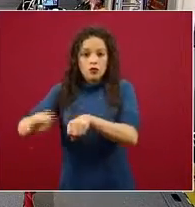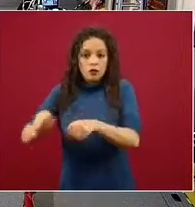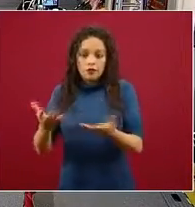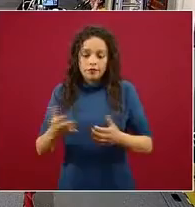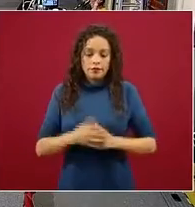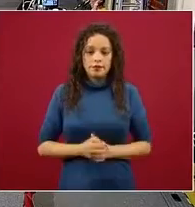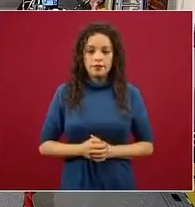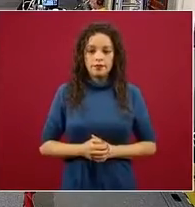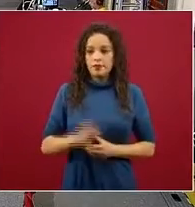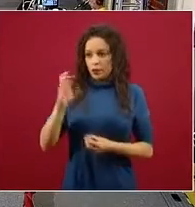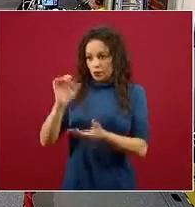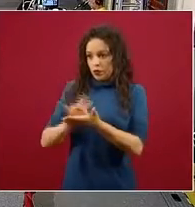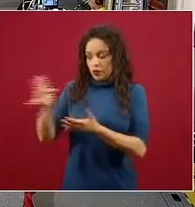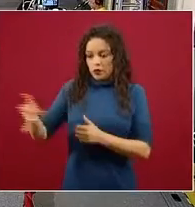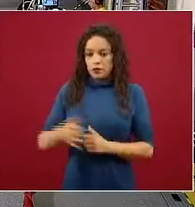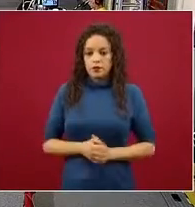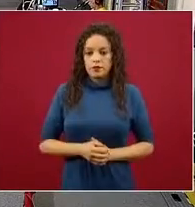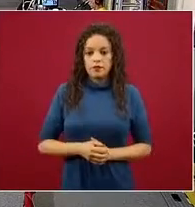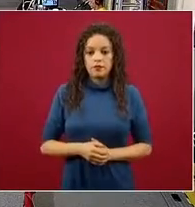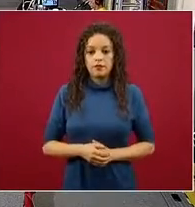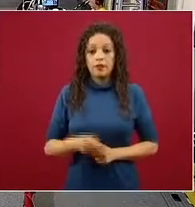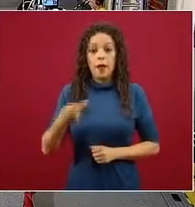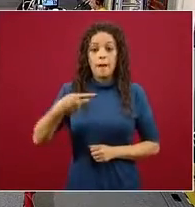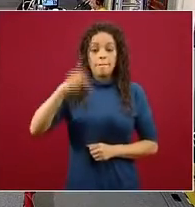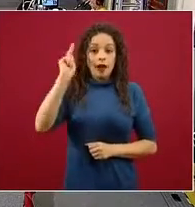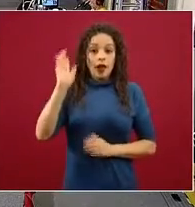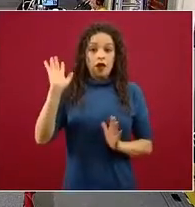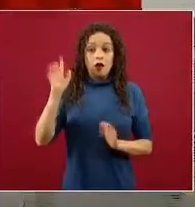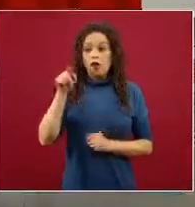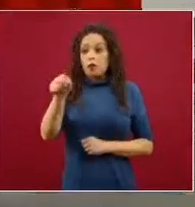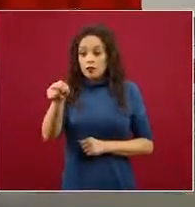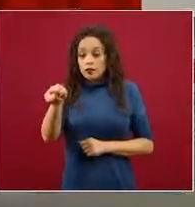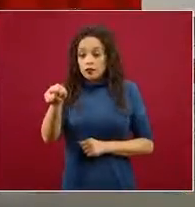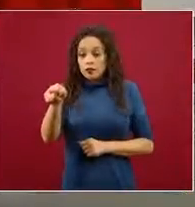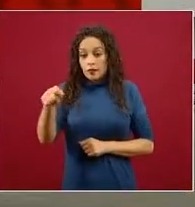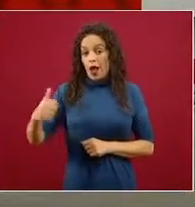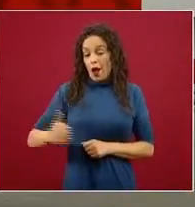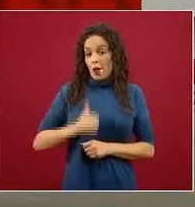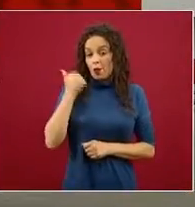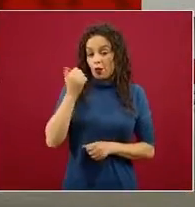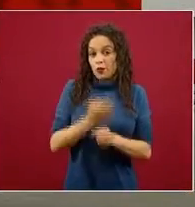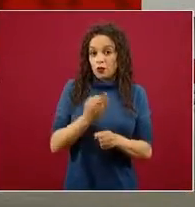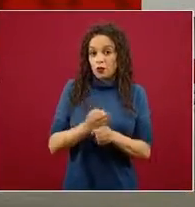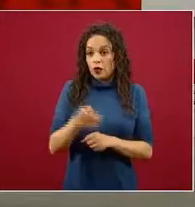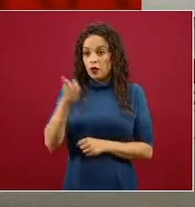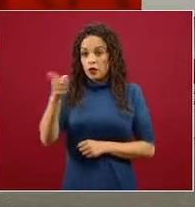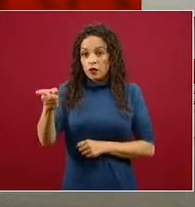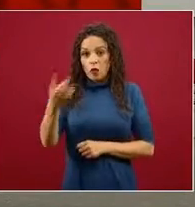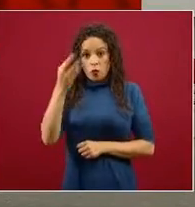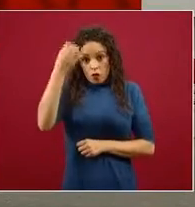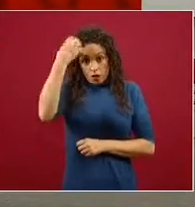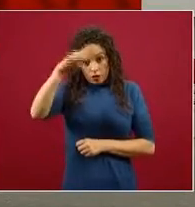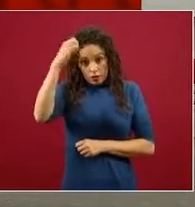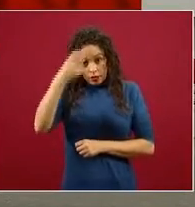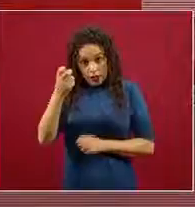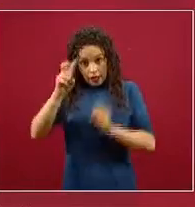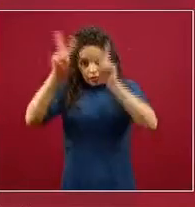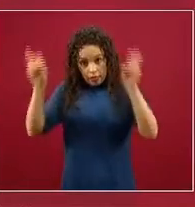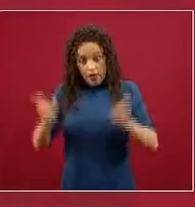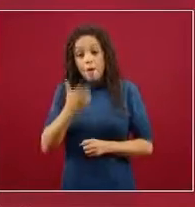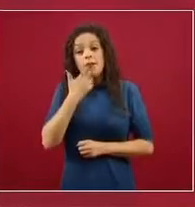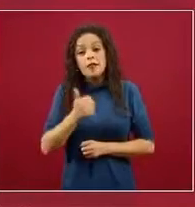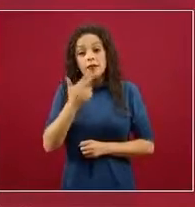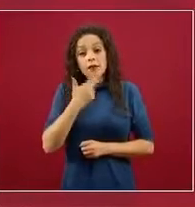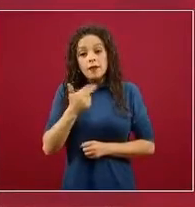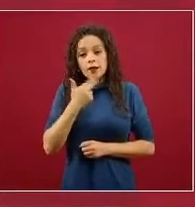Gracias. Pero no pierda la ocasión, a propósito de que usted está con mucha experiencia en el tema de la